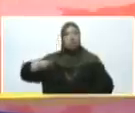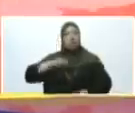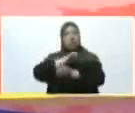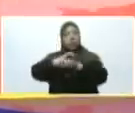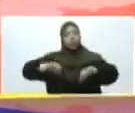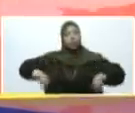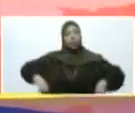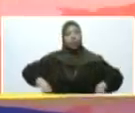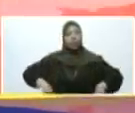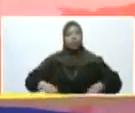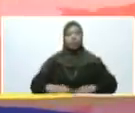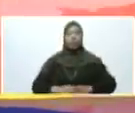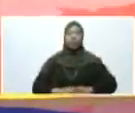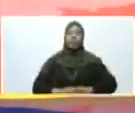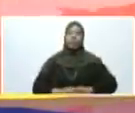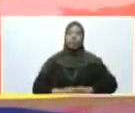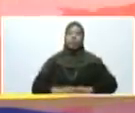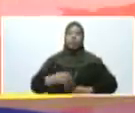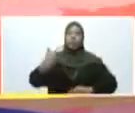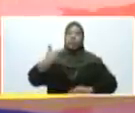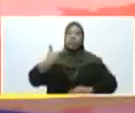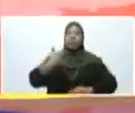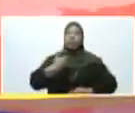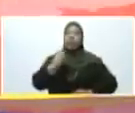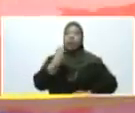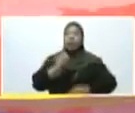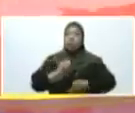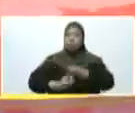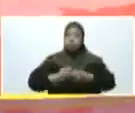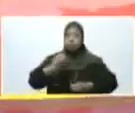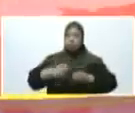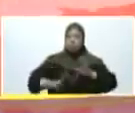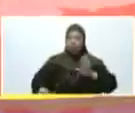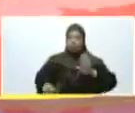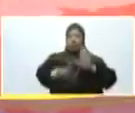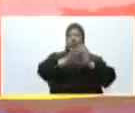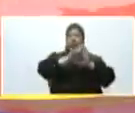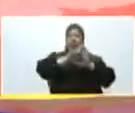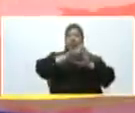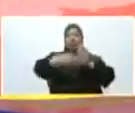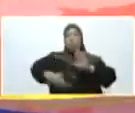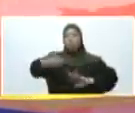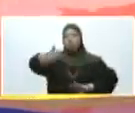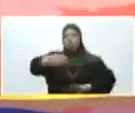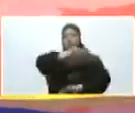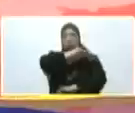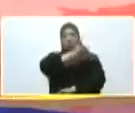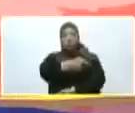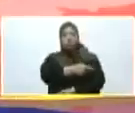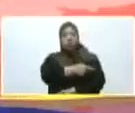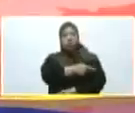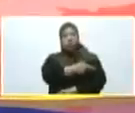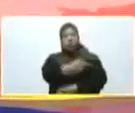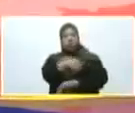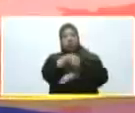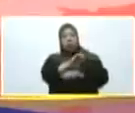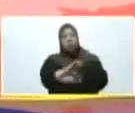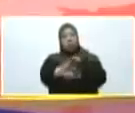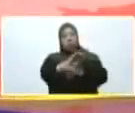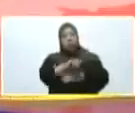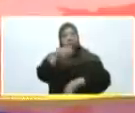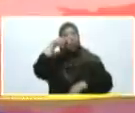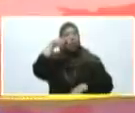Bolivariana. Le dio el carácter de fuerza bolivariana para proteger al pueblo,